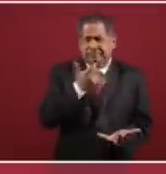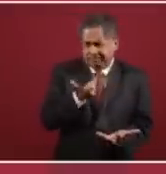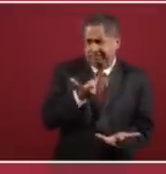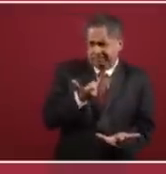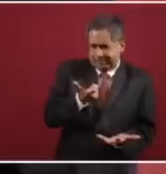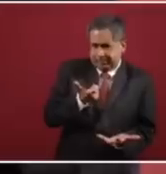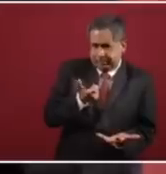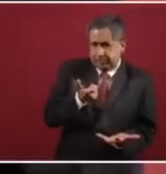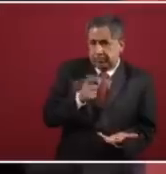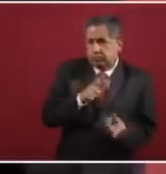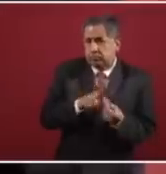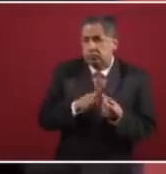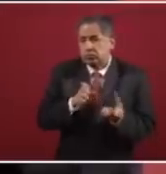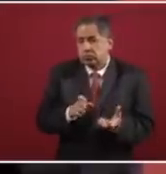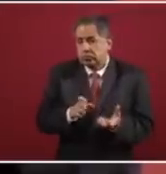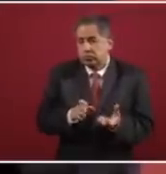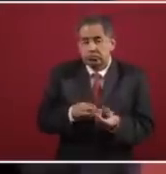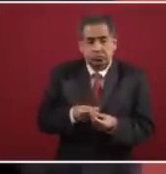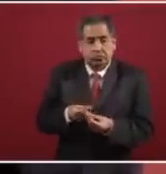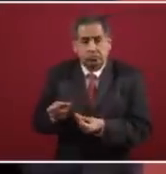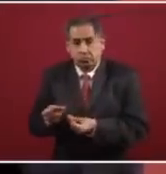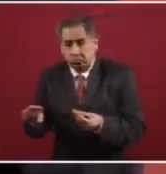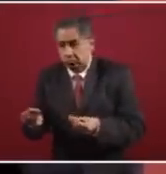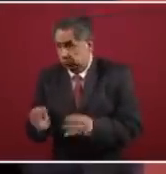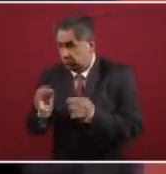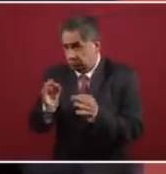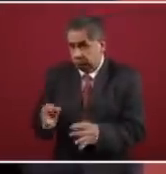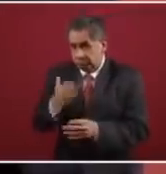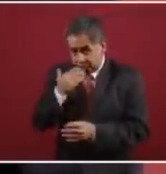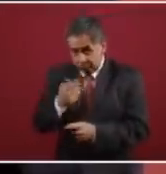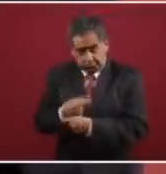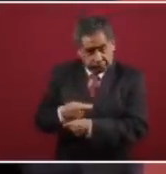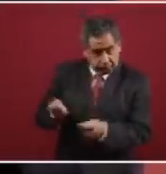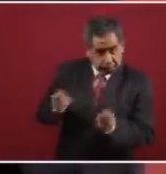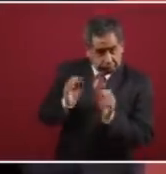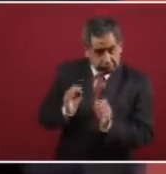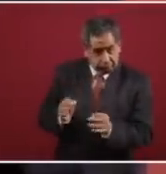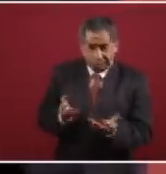pero no necesariamente distribuir el dinero.